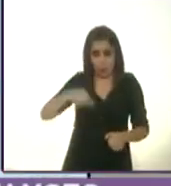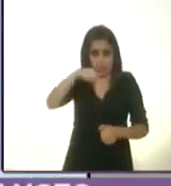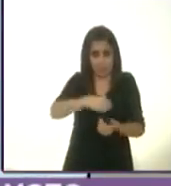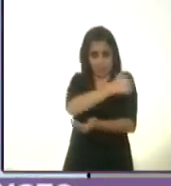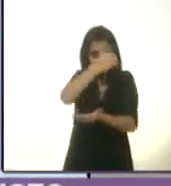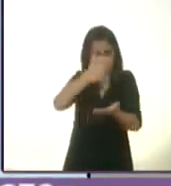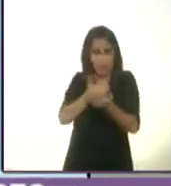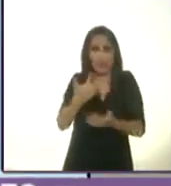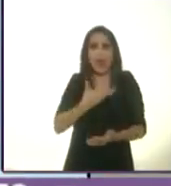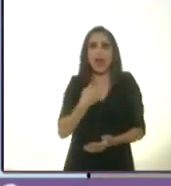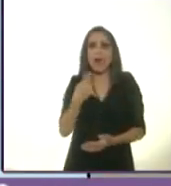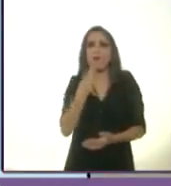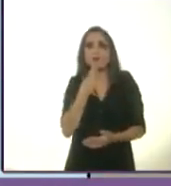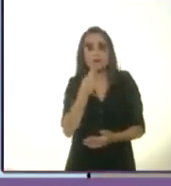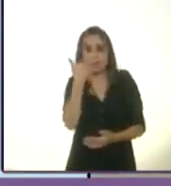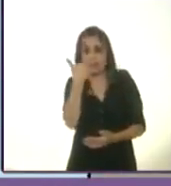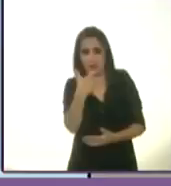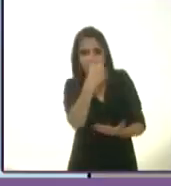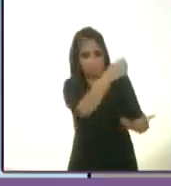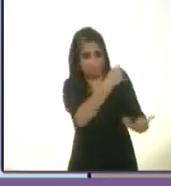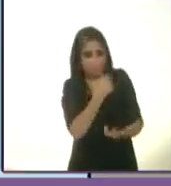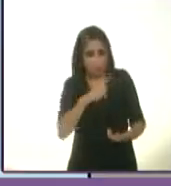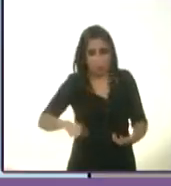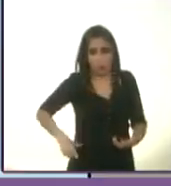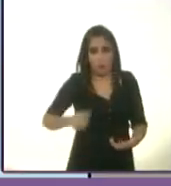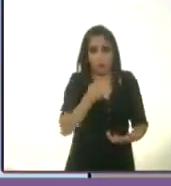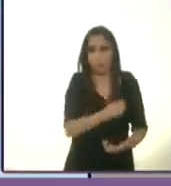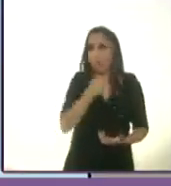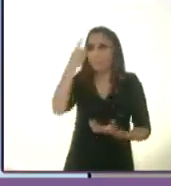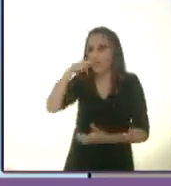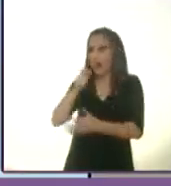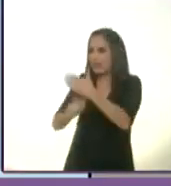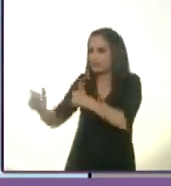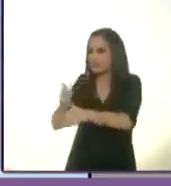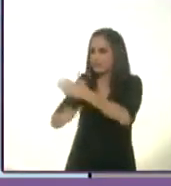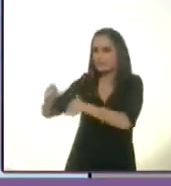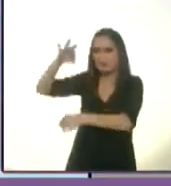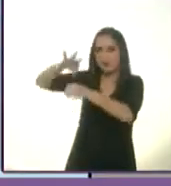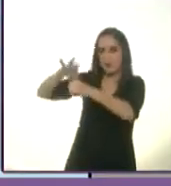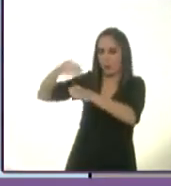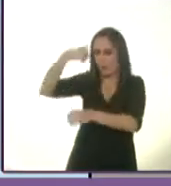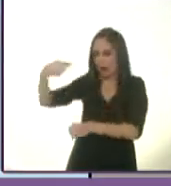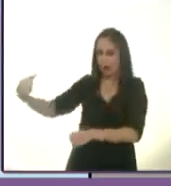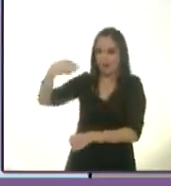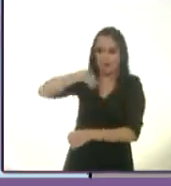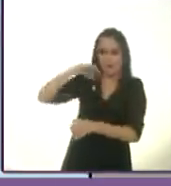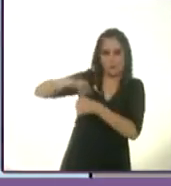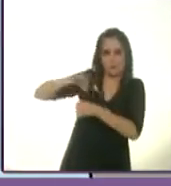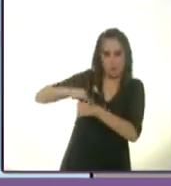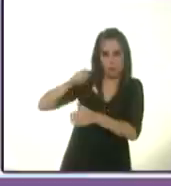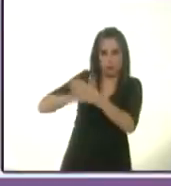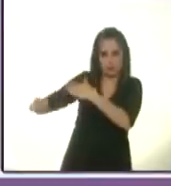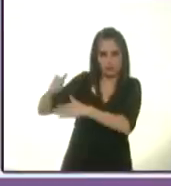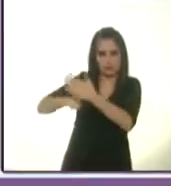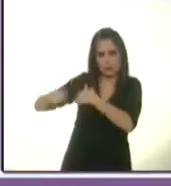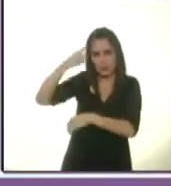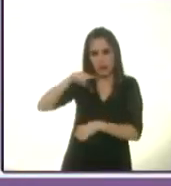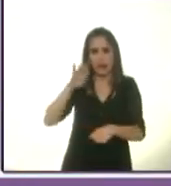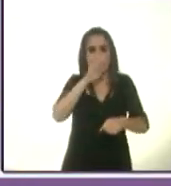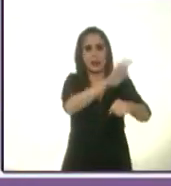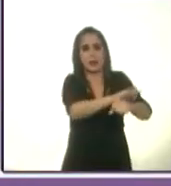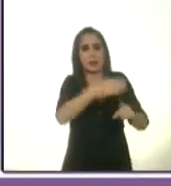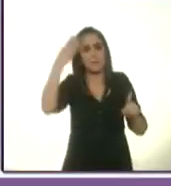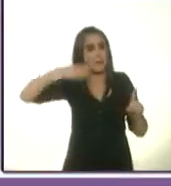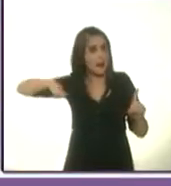utilizando los recursos públicos para la compra del voto en la actual elección compra del voto a favor de alejandra